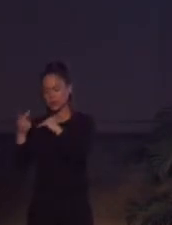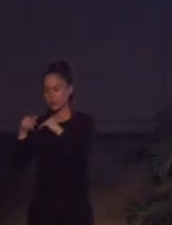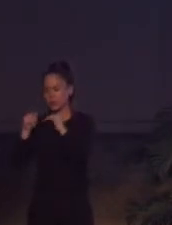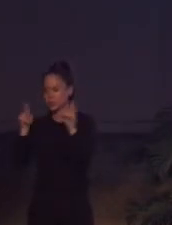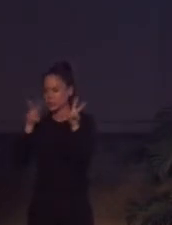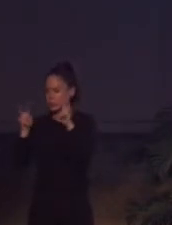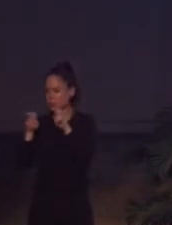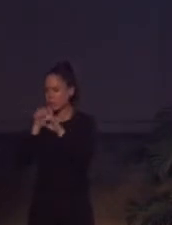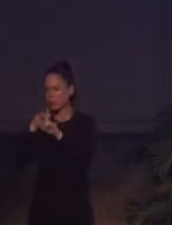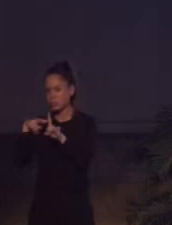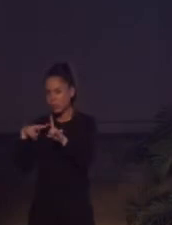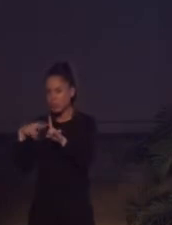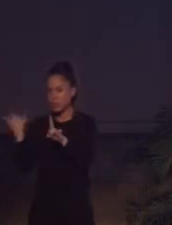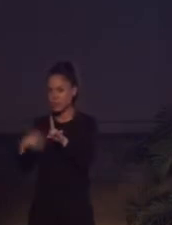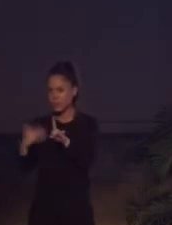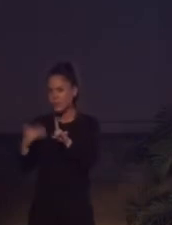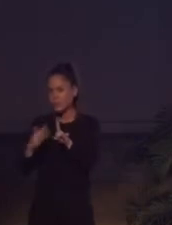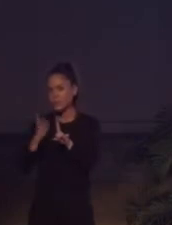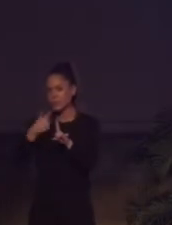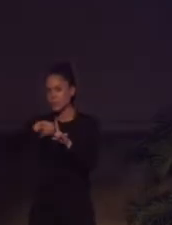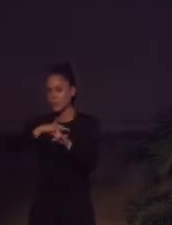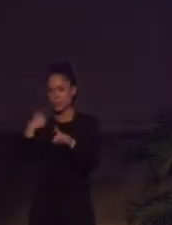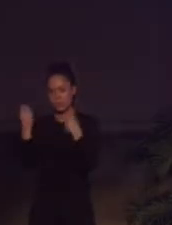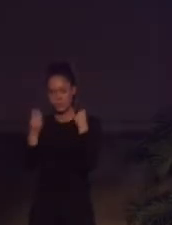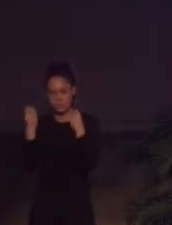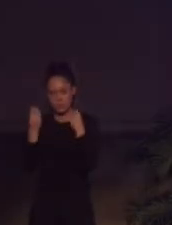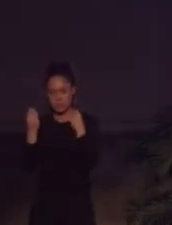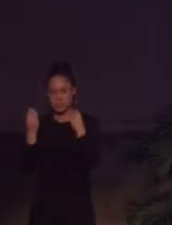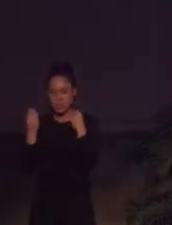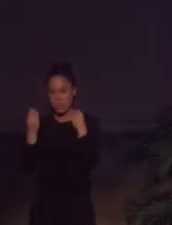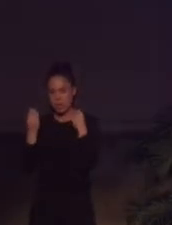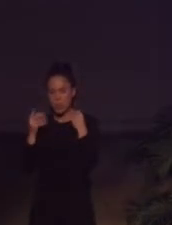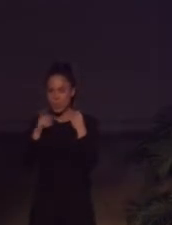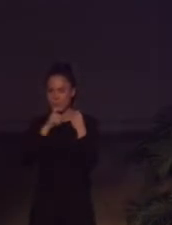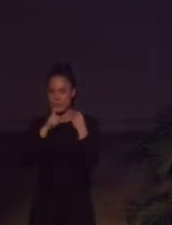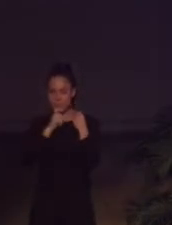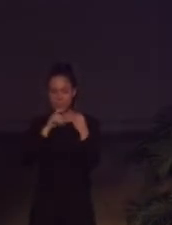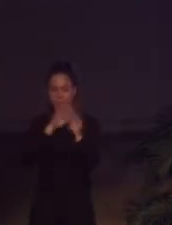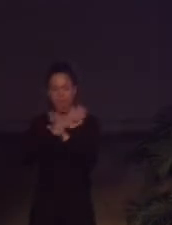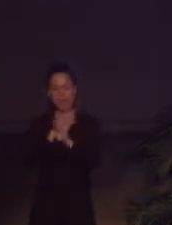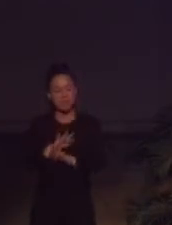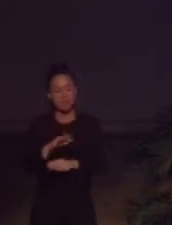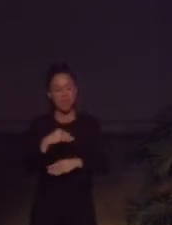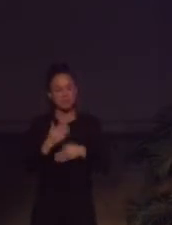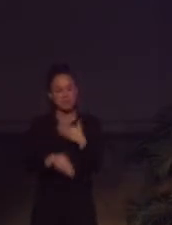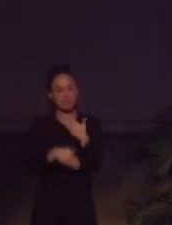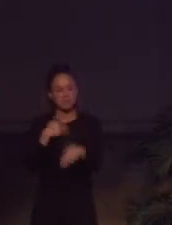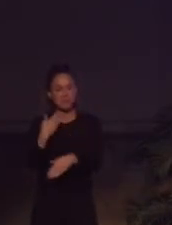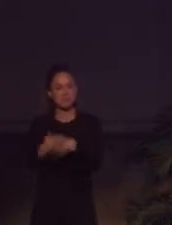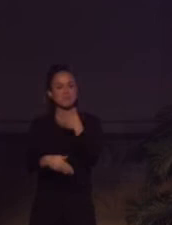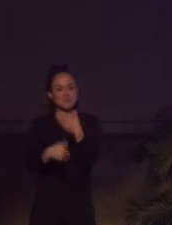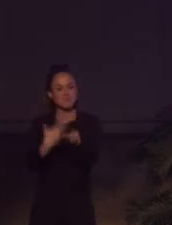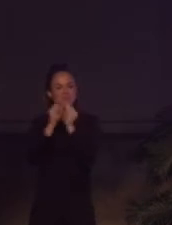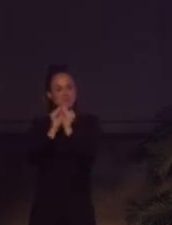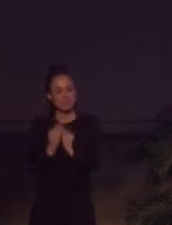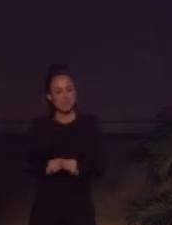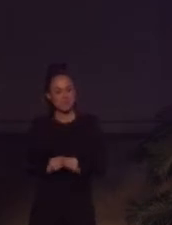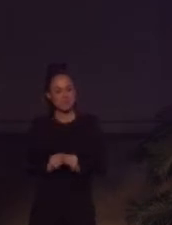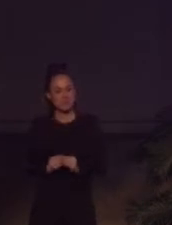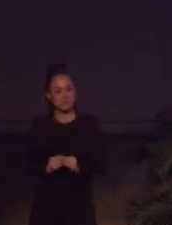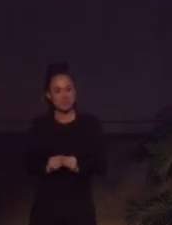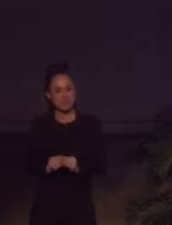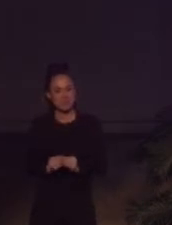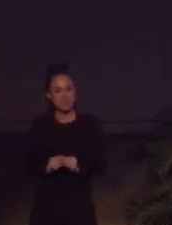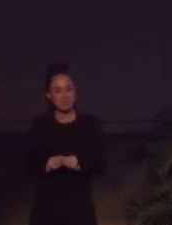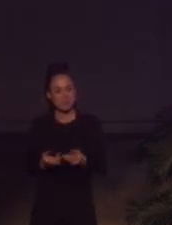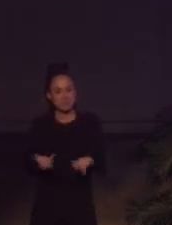con esa perspectiva que nosotros teníamos, pues era difícil, ¿no? Y al final, bueno, pues lo hicimos, pues, como hay que hacer,